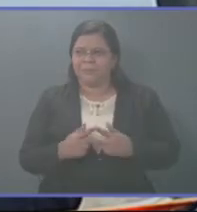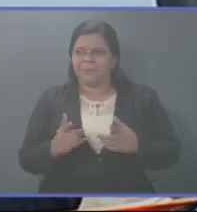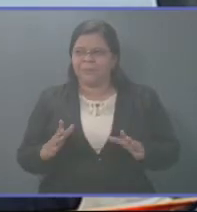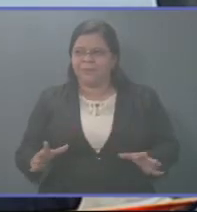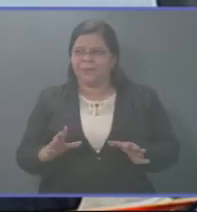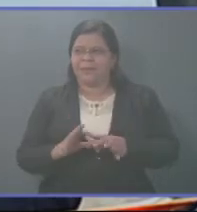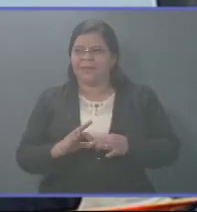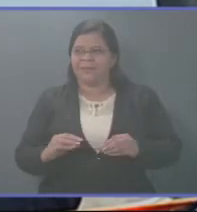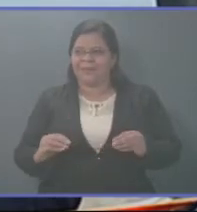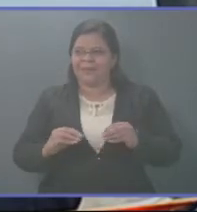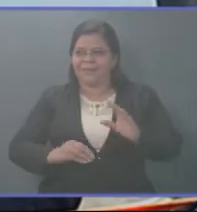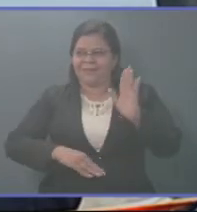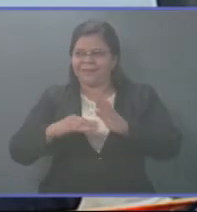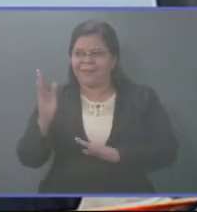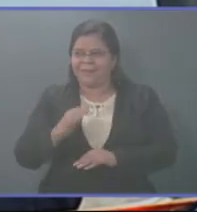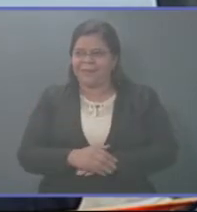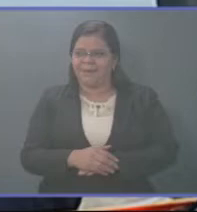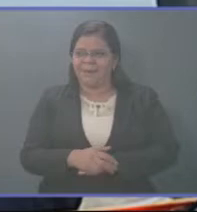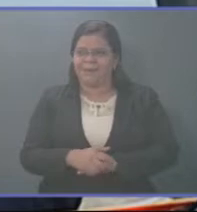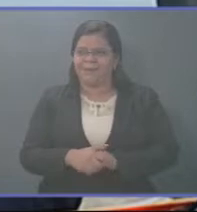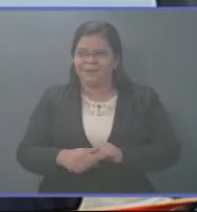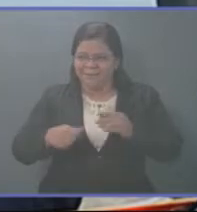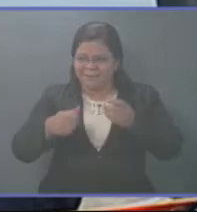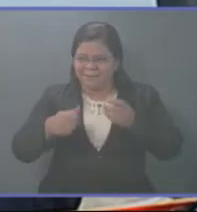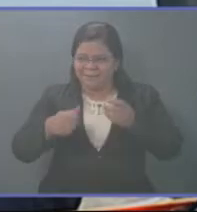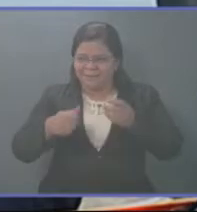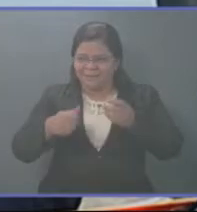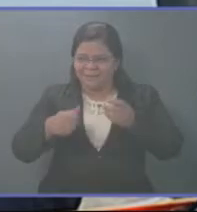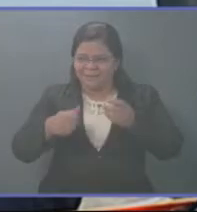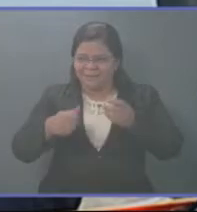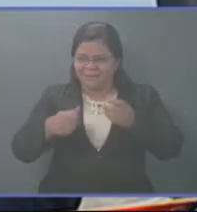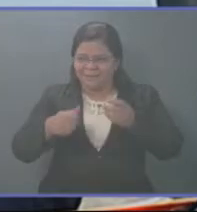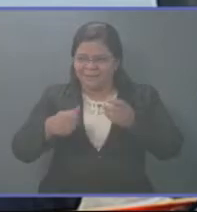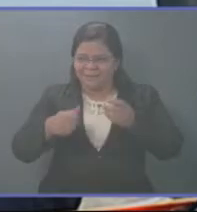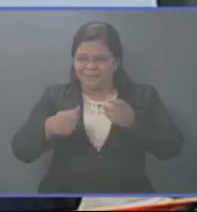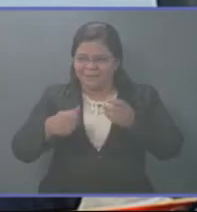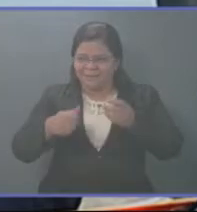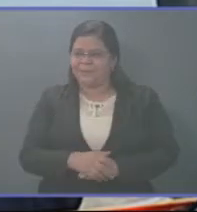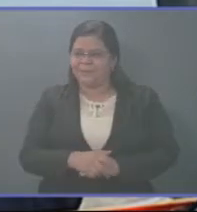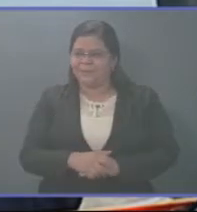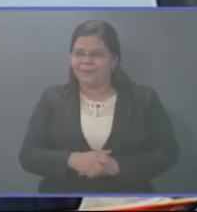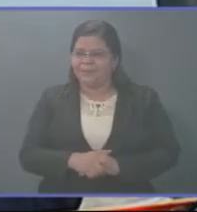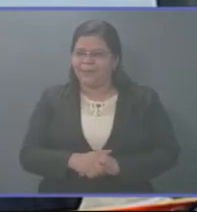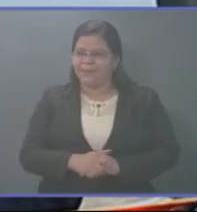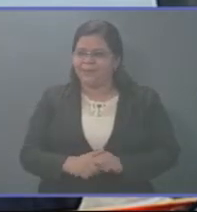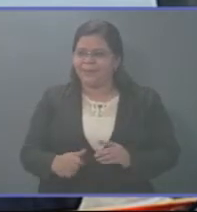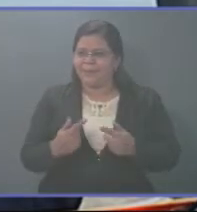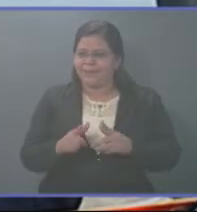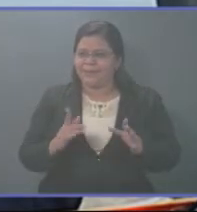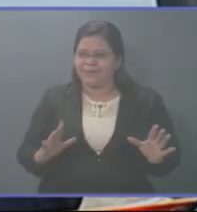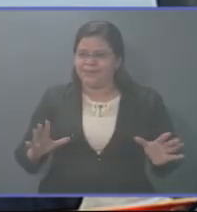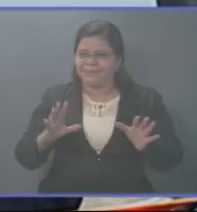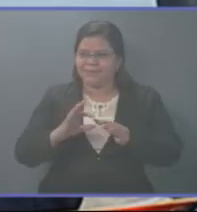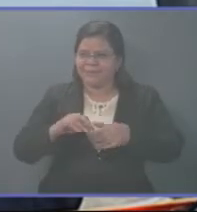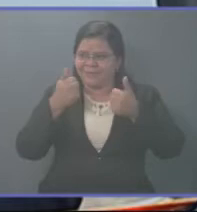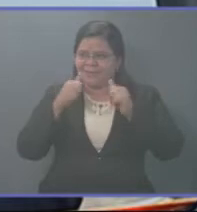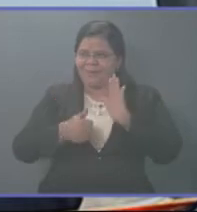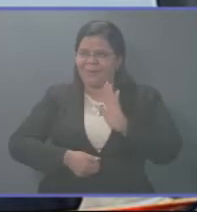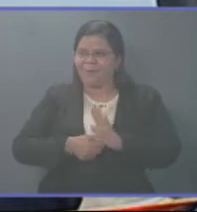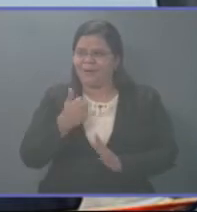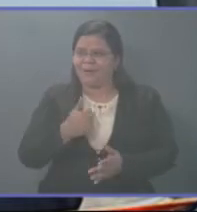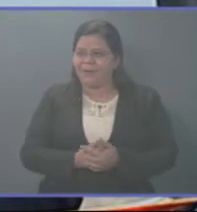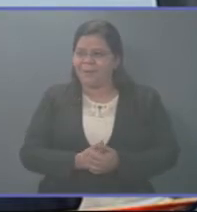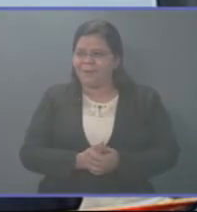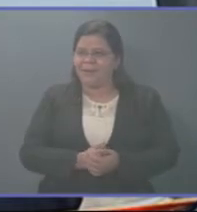los derechos de los maestros y las maestras como lo están haciendo actualmente las autoridades del Ministerio de Educación al no